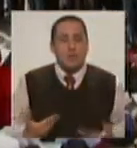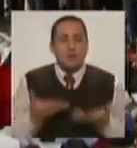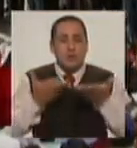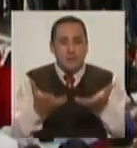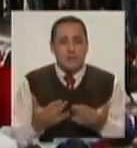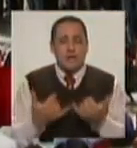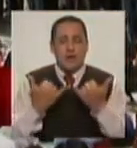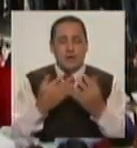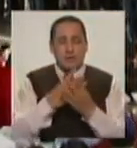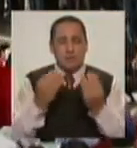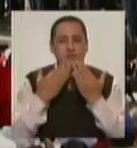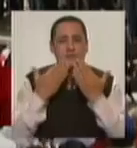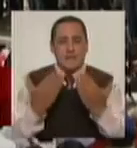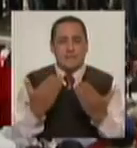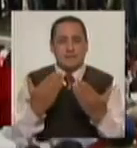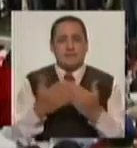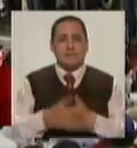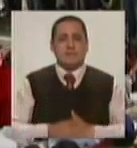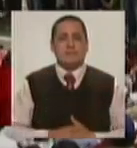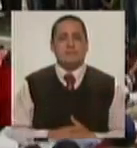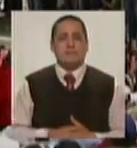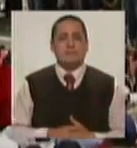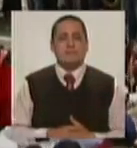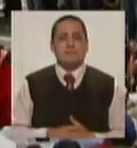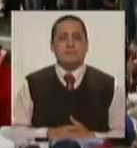hoy día. Muchísimas gracias.